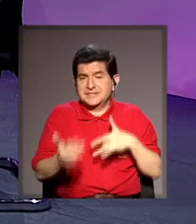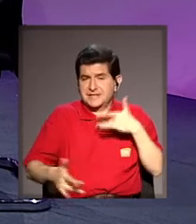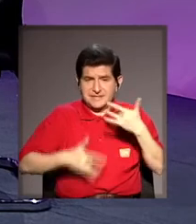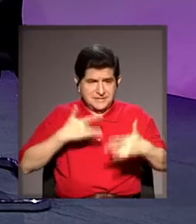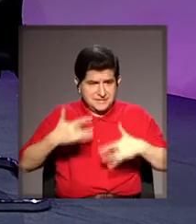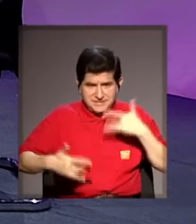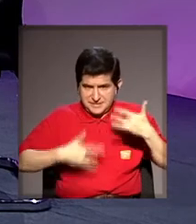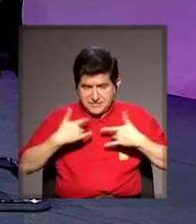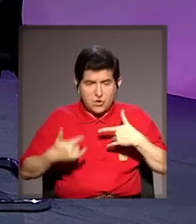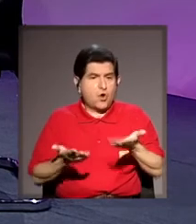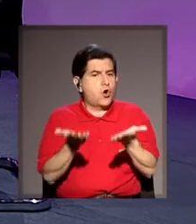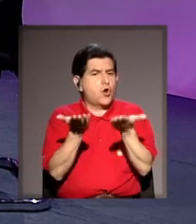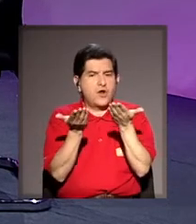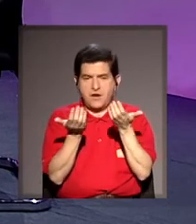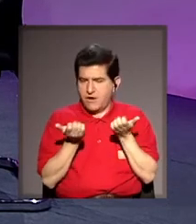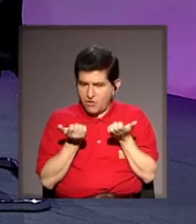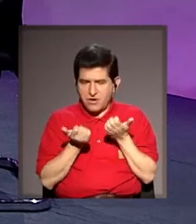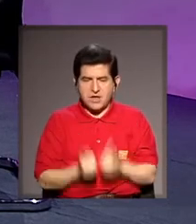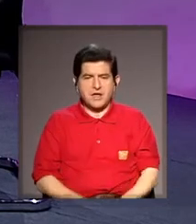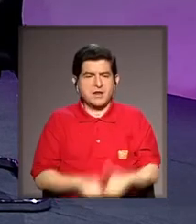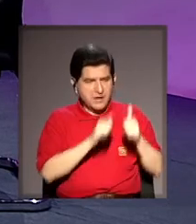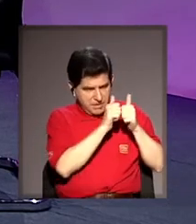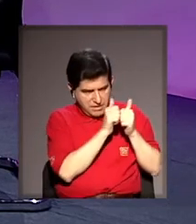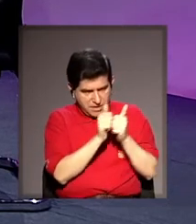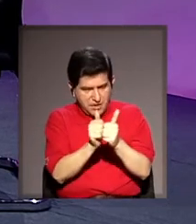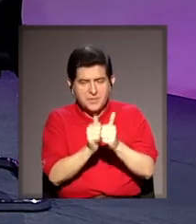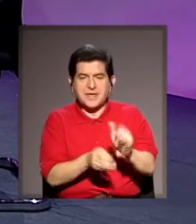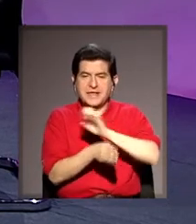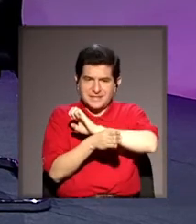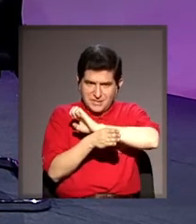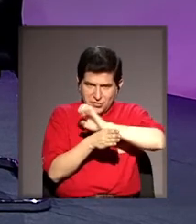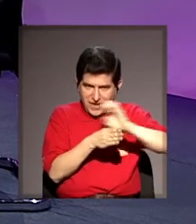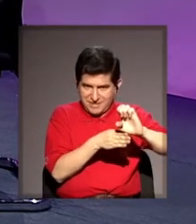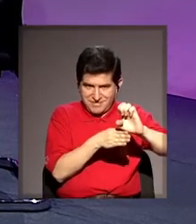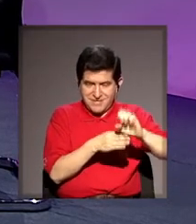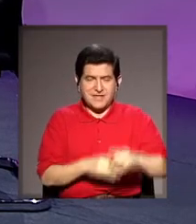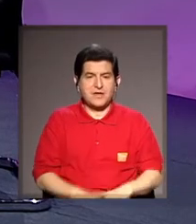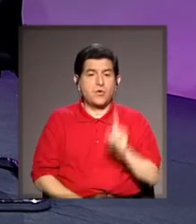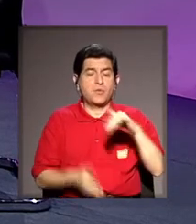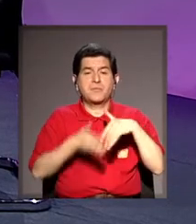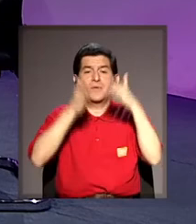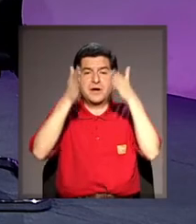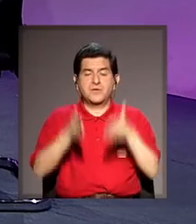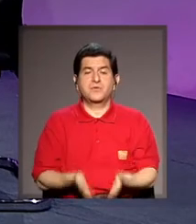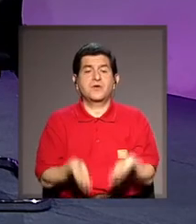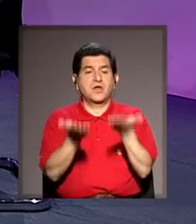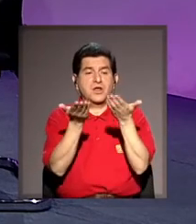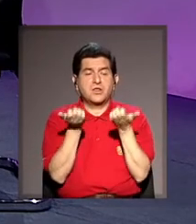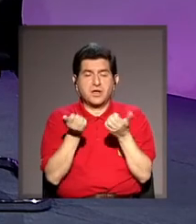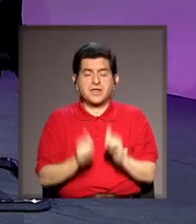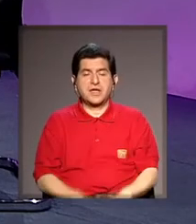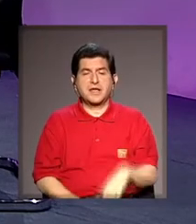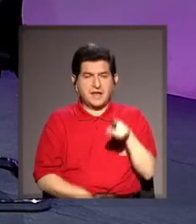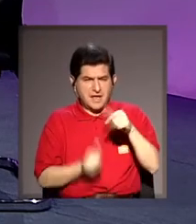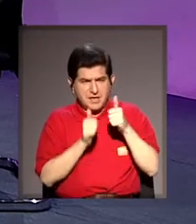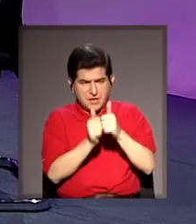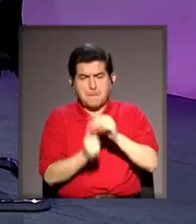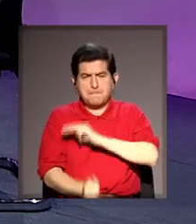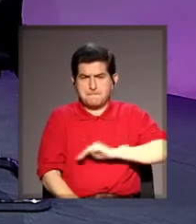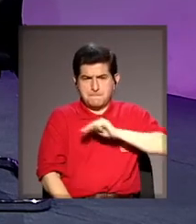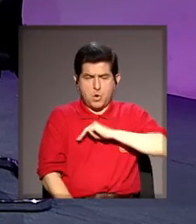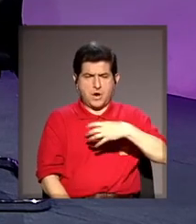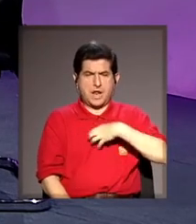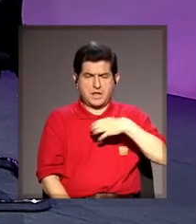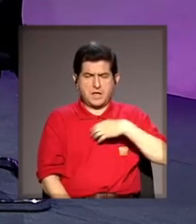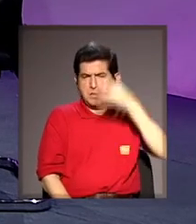sensibilización o no quieren hacer un acompañamiento ético de un estudiante sino lo que quieren hacer es un acompañamiento moral y esos